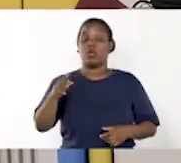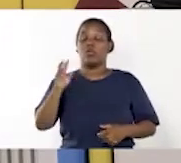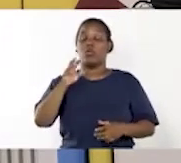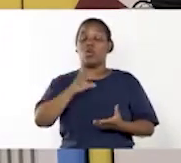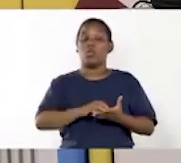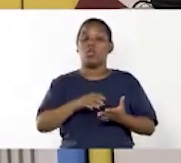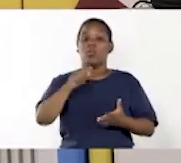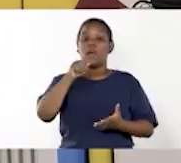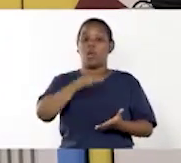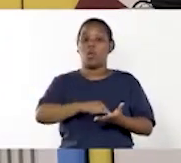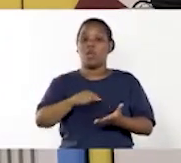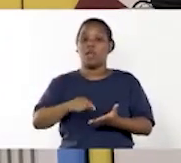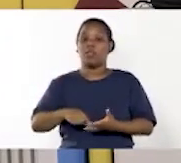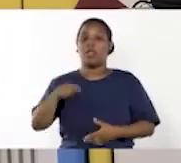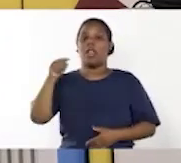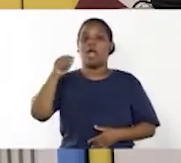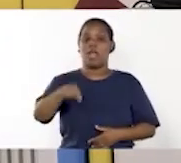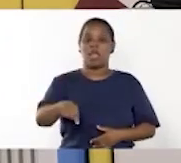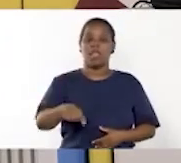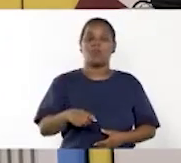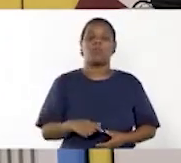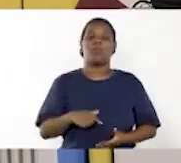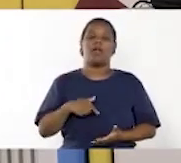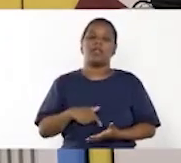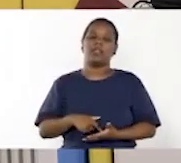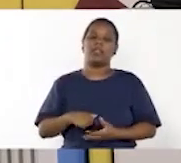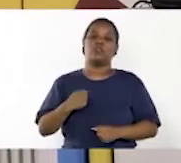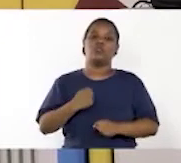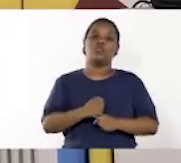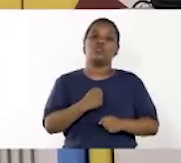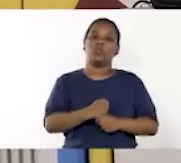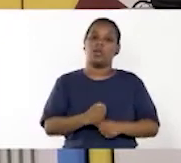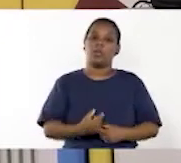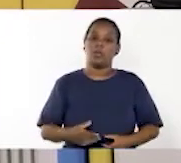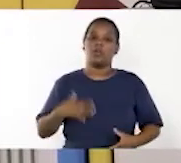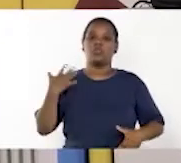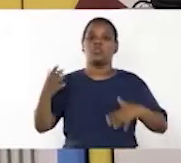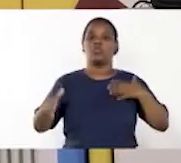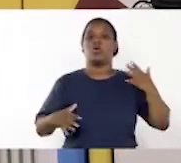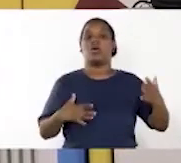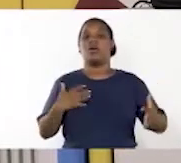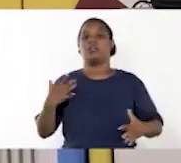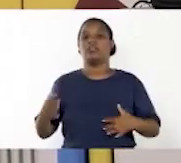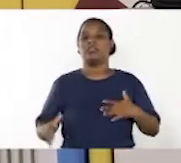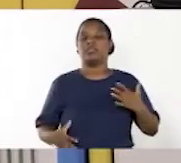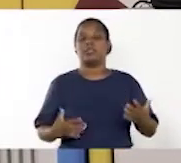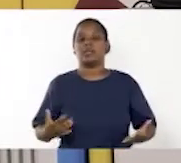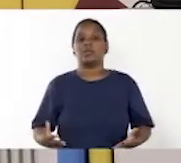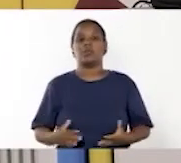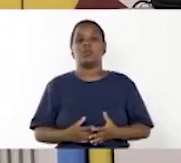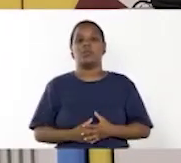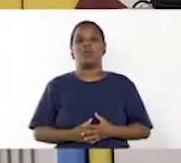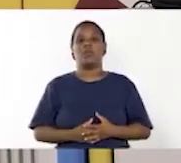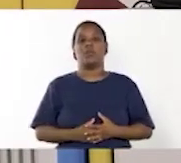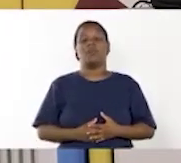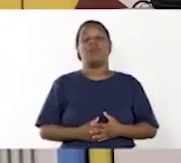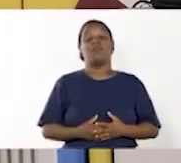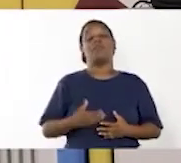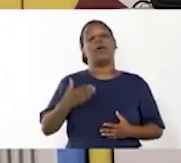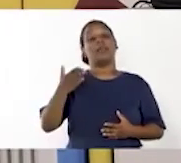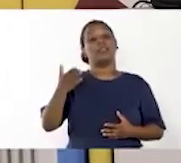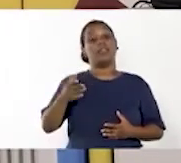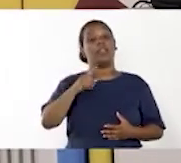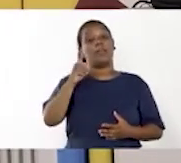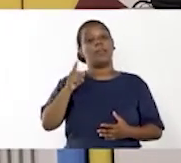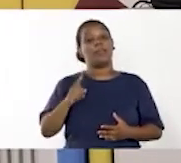localizar. Ahí van a estar sus trabajos, van a estar sus actividades, van a estar las preguntas